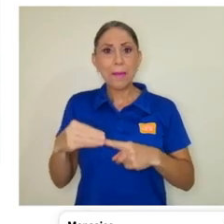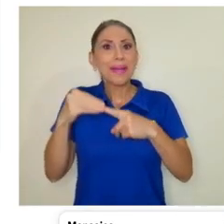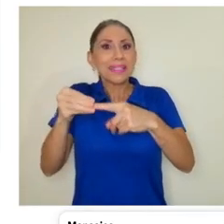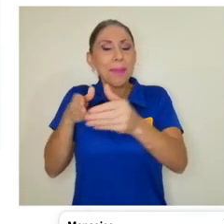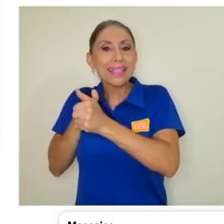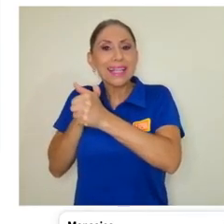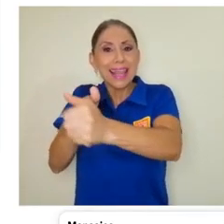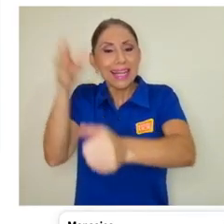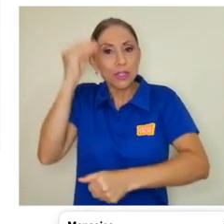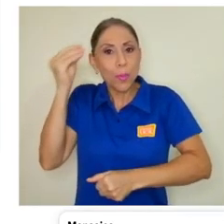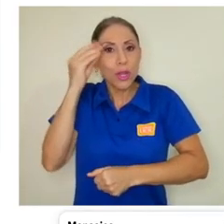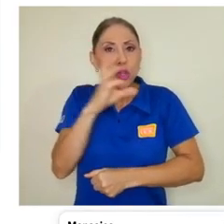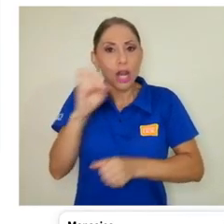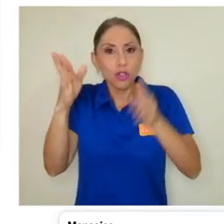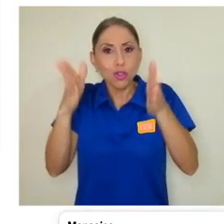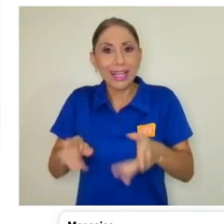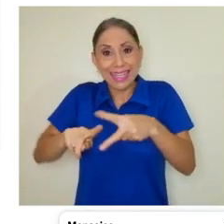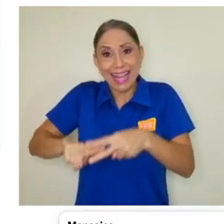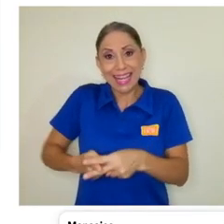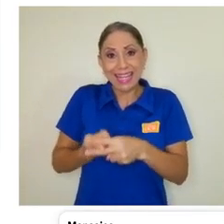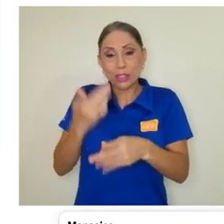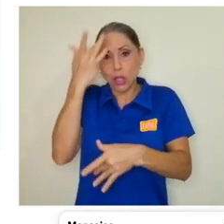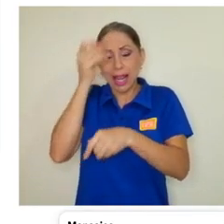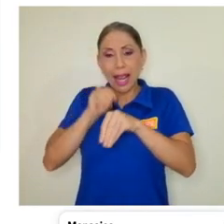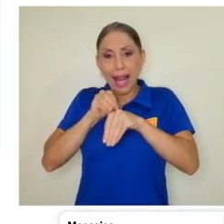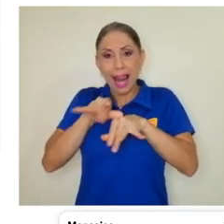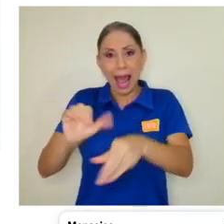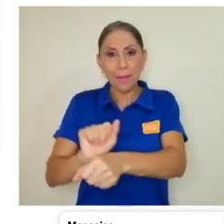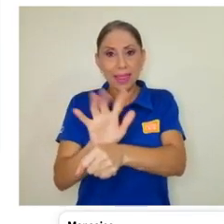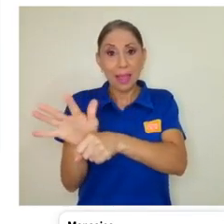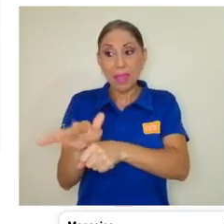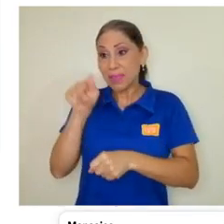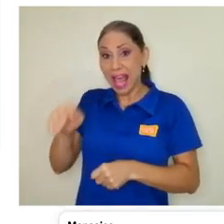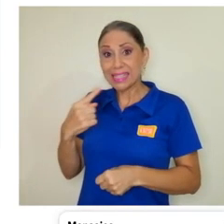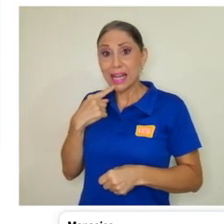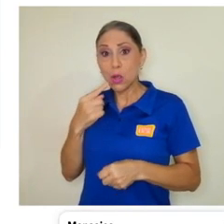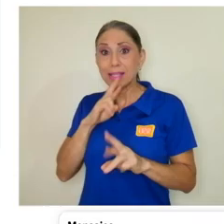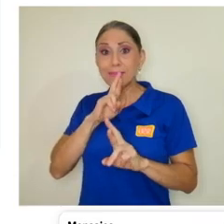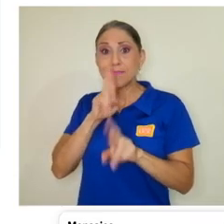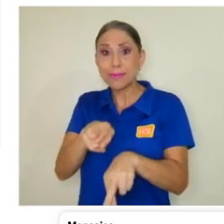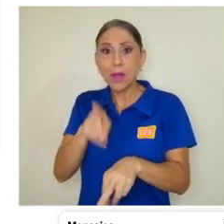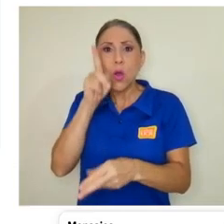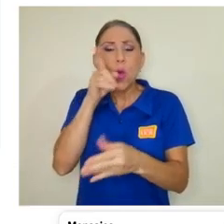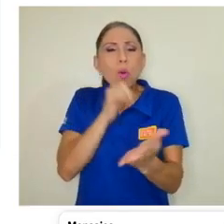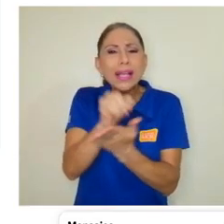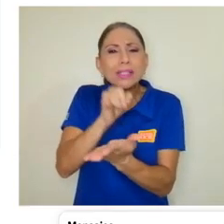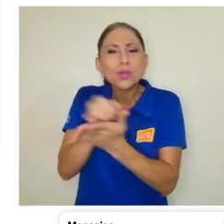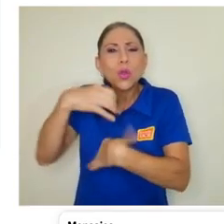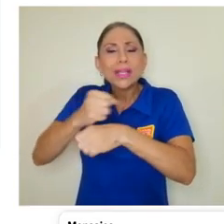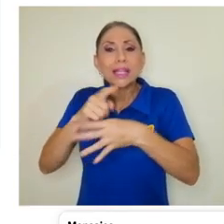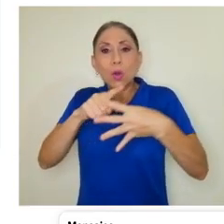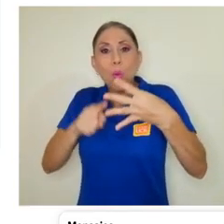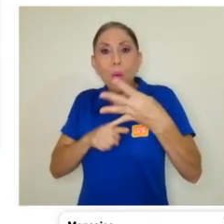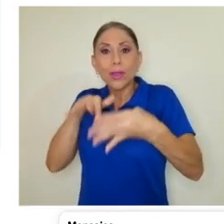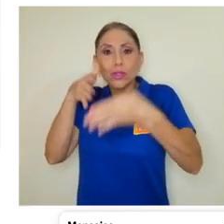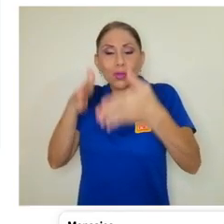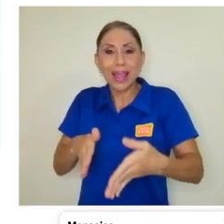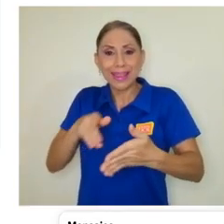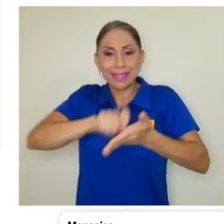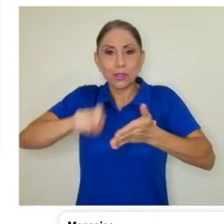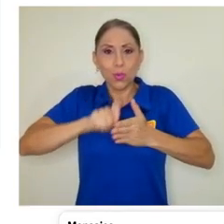líderes de opinión de los costarricenses al inicio de la pandemia. Así lo concluyó un estudio desarrollado por cuatro estudiantes de la